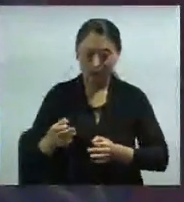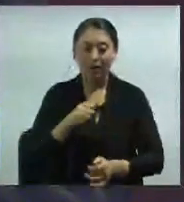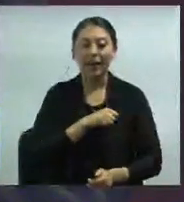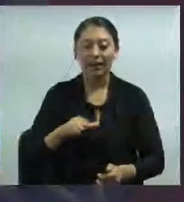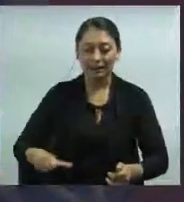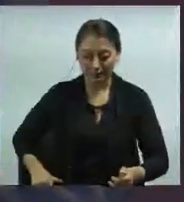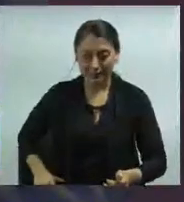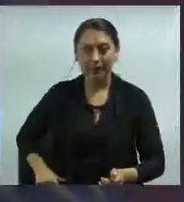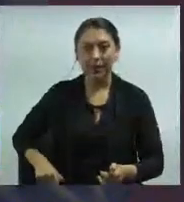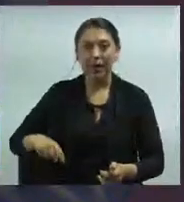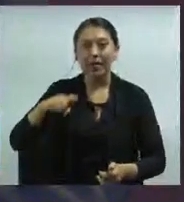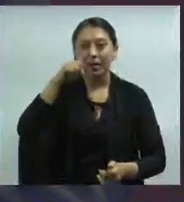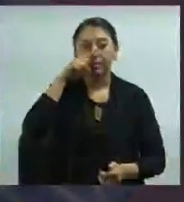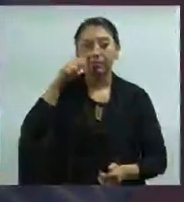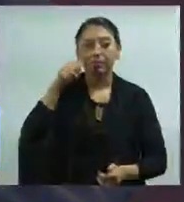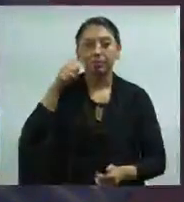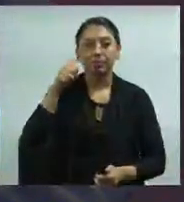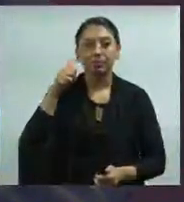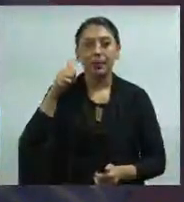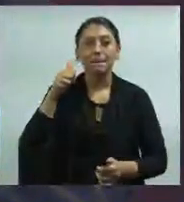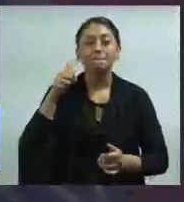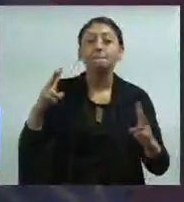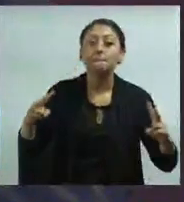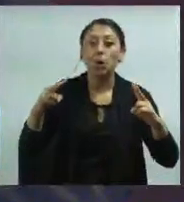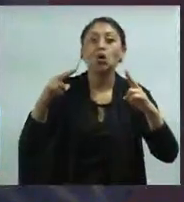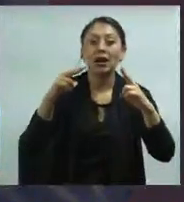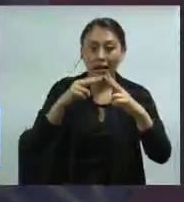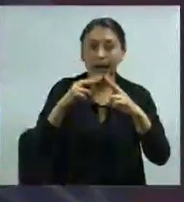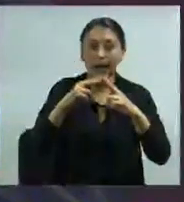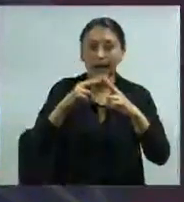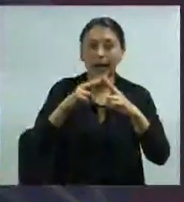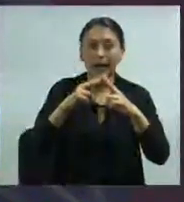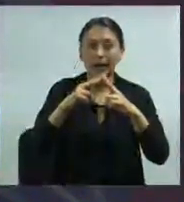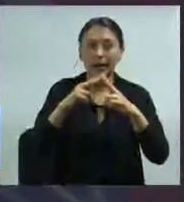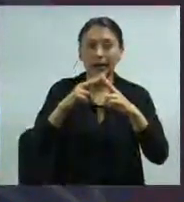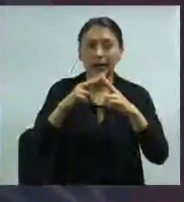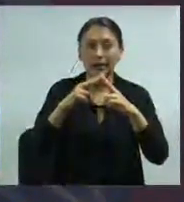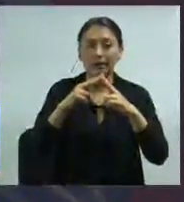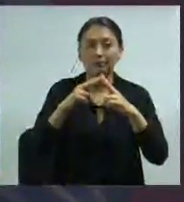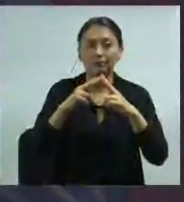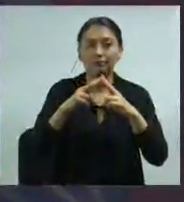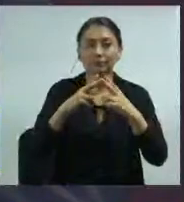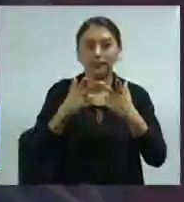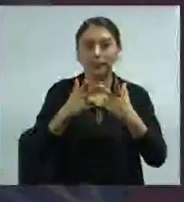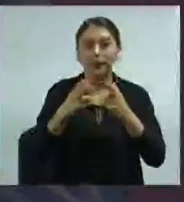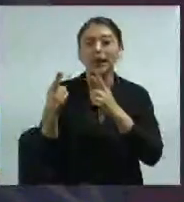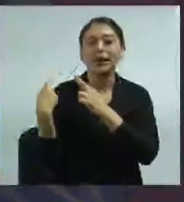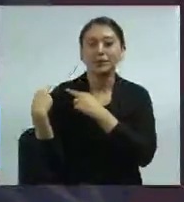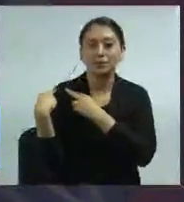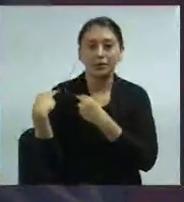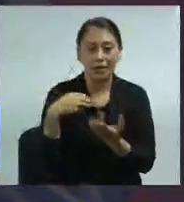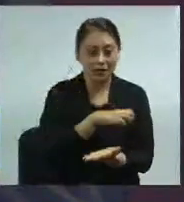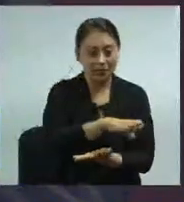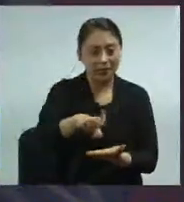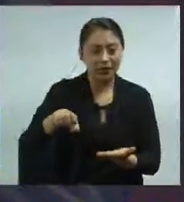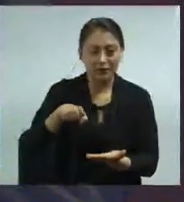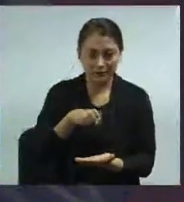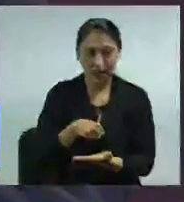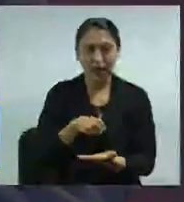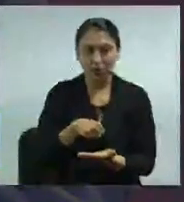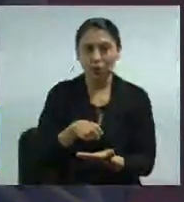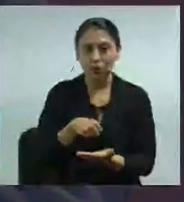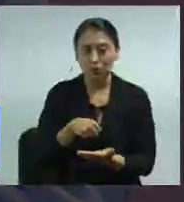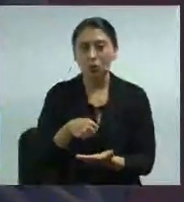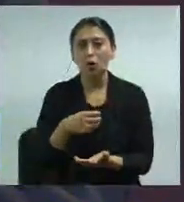de Tajumulco. El volcán Tajumulco es un área que está a cargo del Estado, es parte del